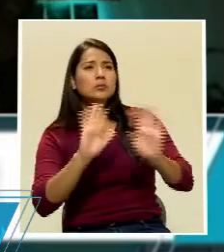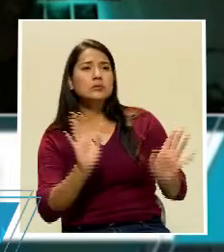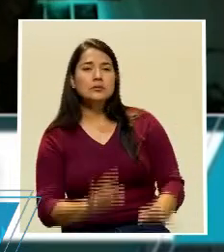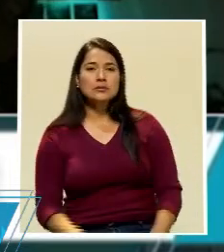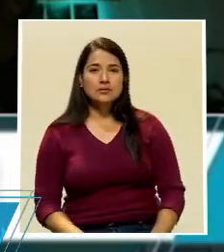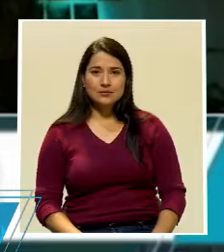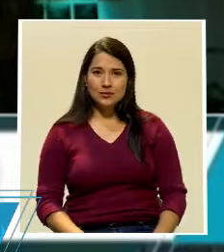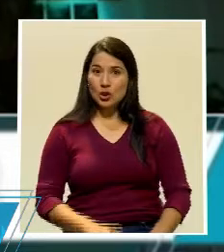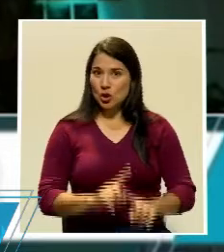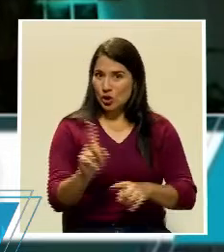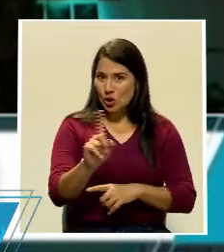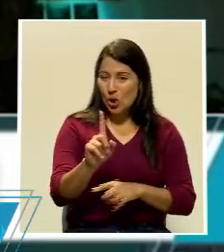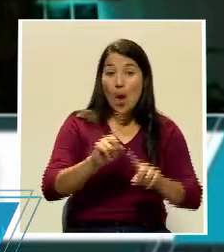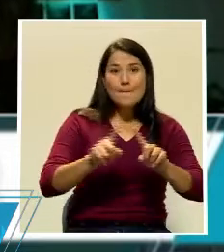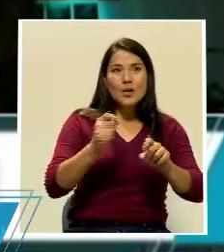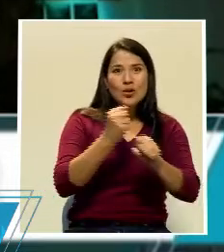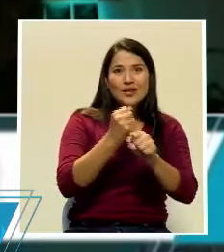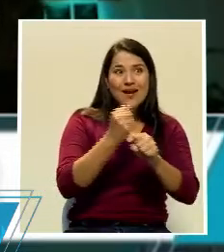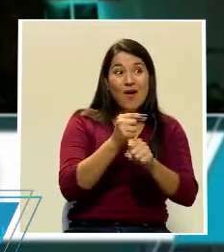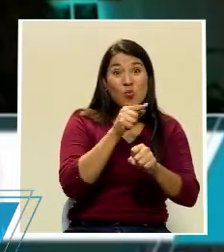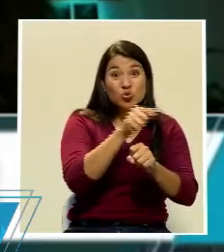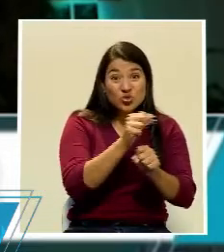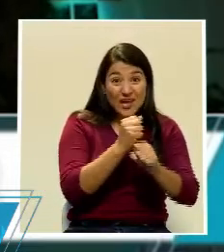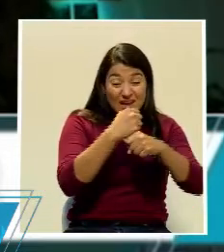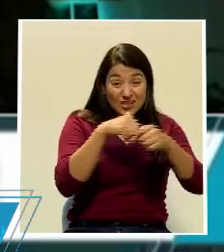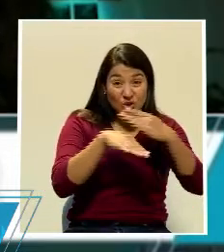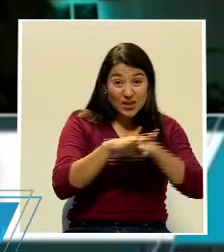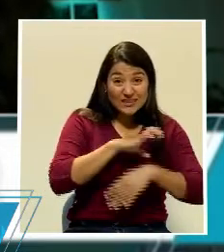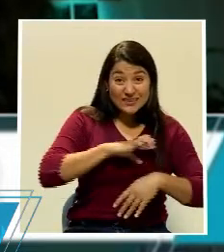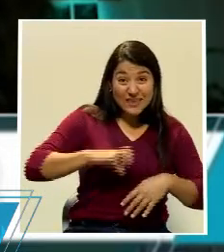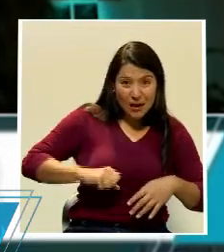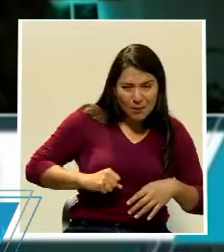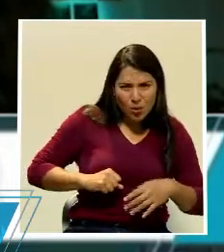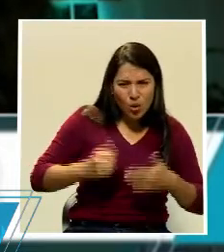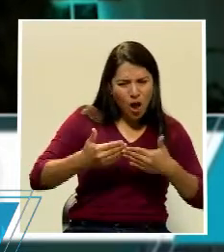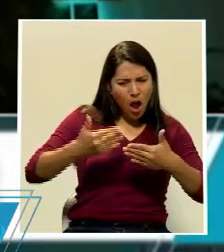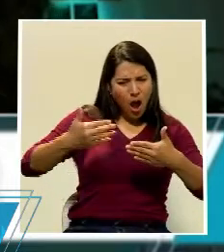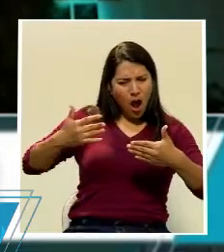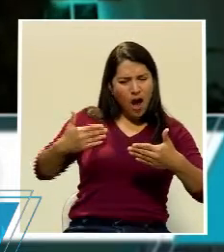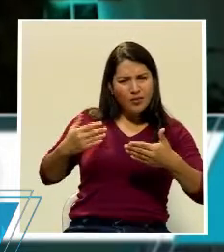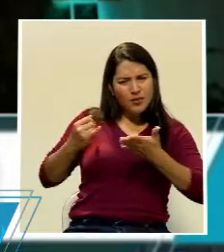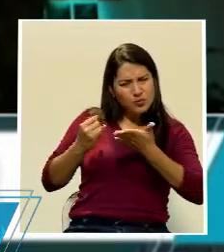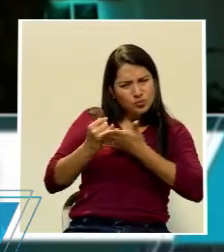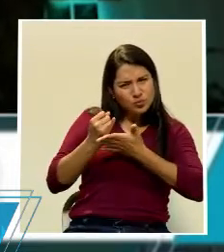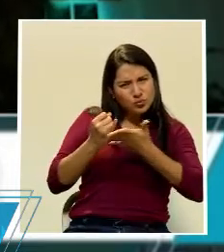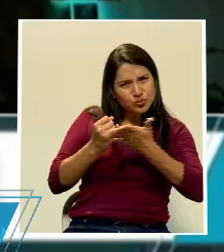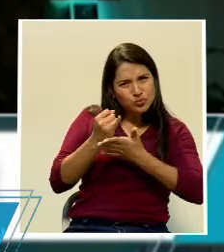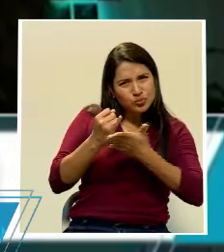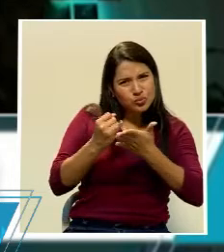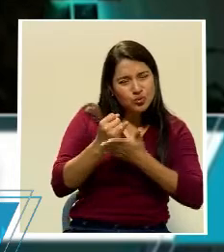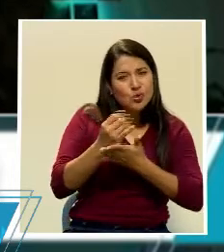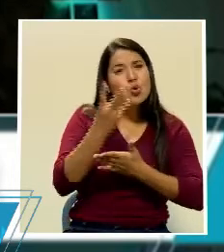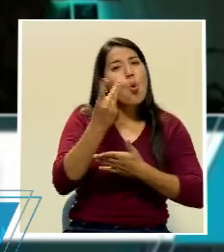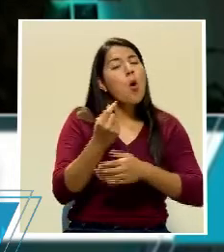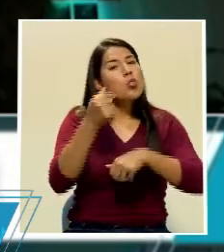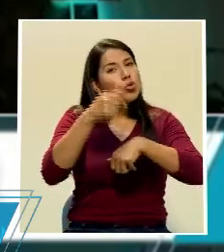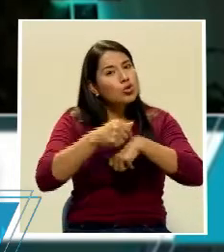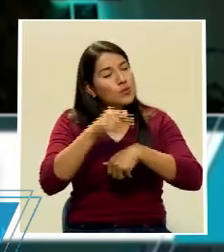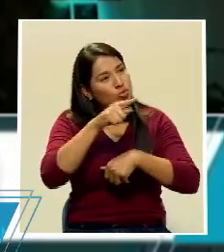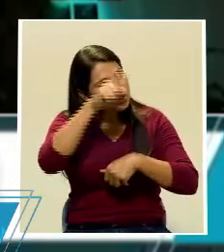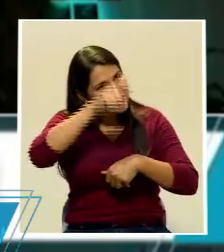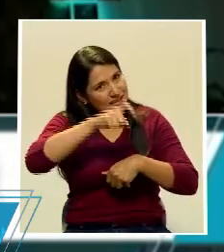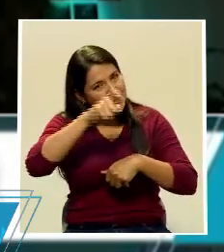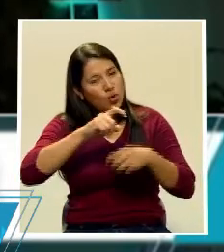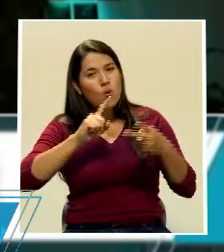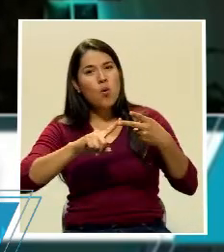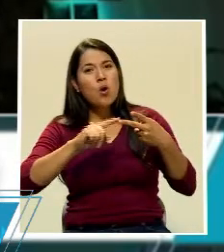trabajo que usted hizo con la 30 fue un estudio constante y meticuloso. ¿Cuánto tiempo te tomó y